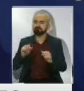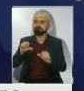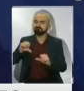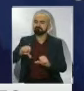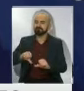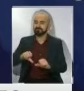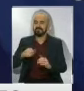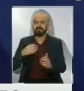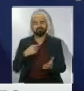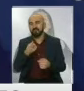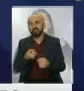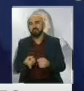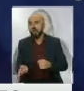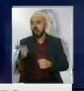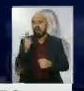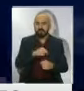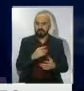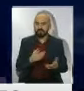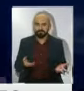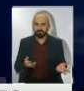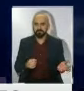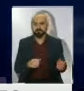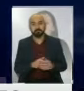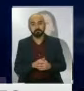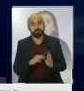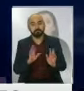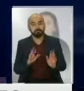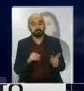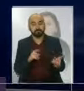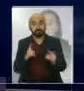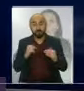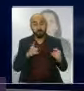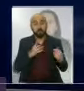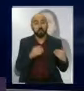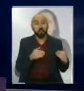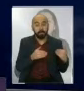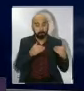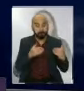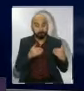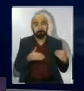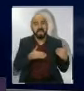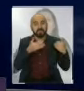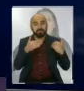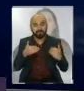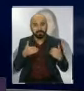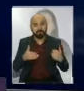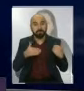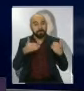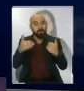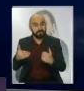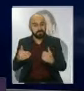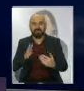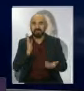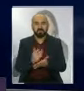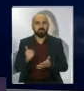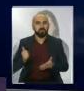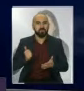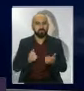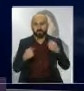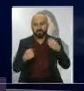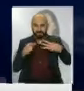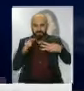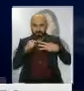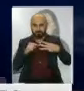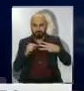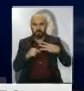volver a pasos anteriores. Para dar un paso, tienen que cumplirse ciertas condiciones en 3 áreas críticas,